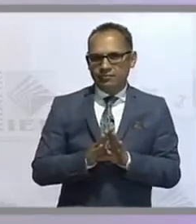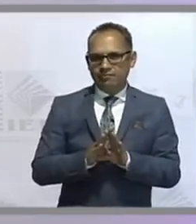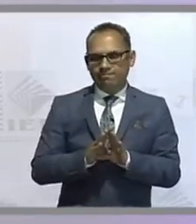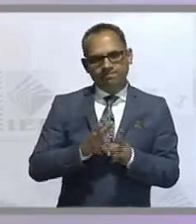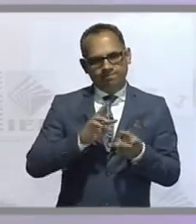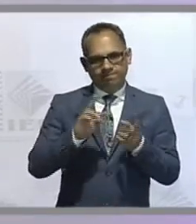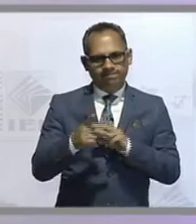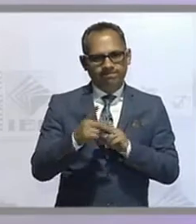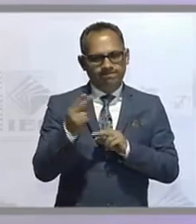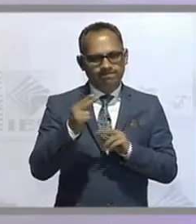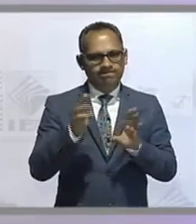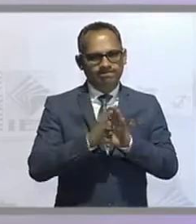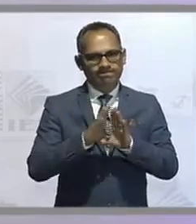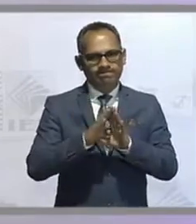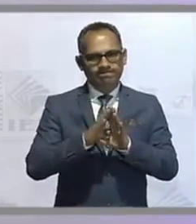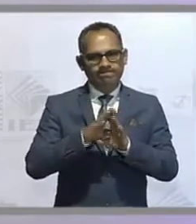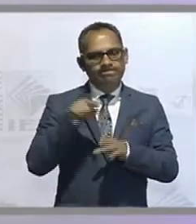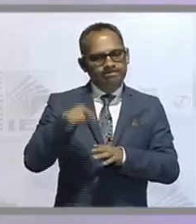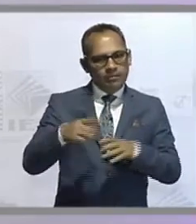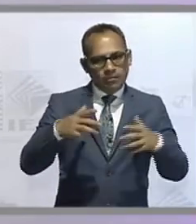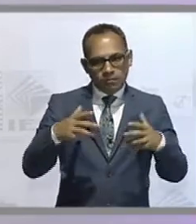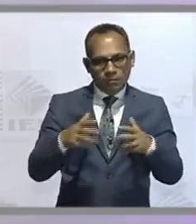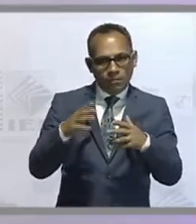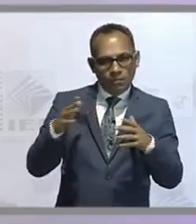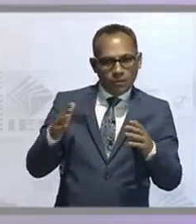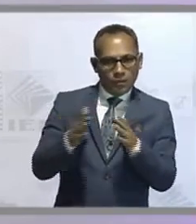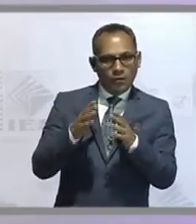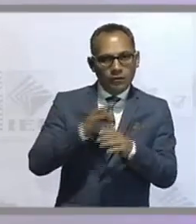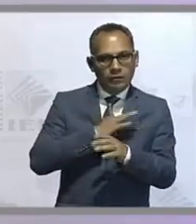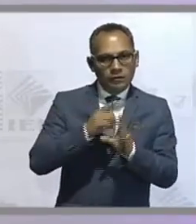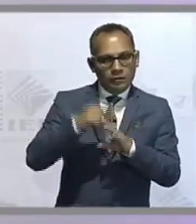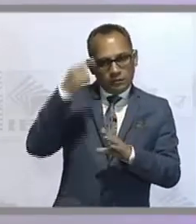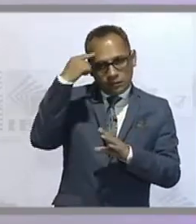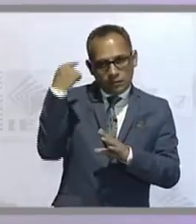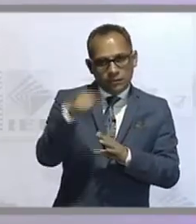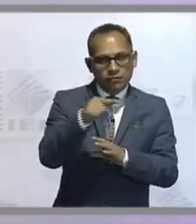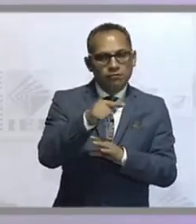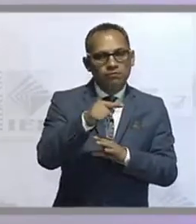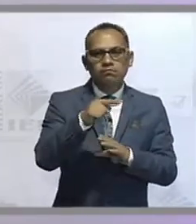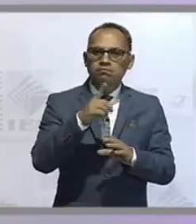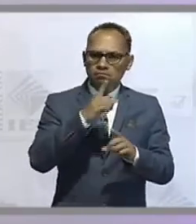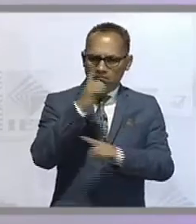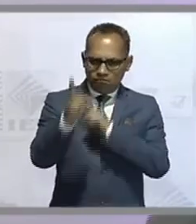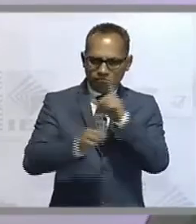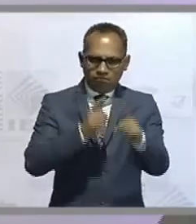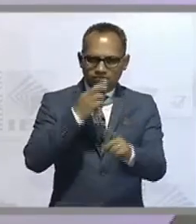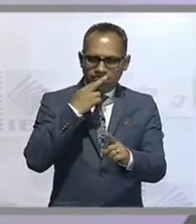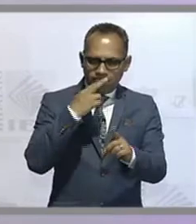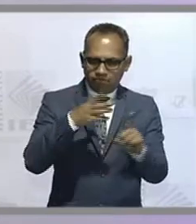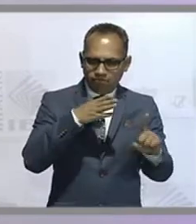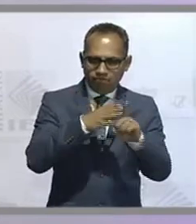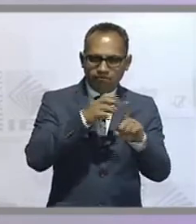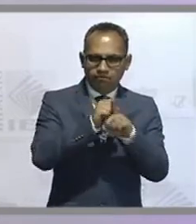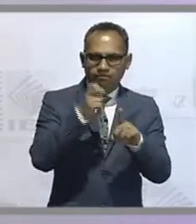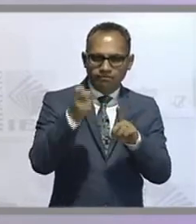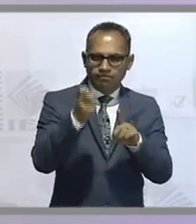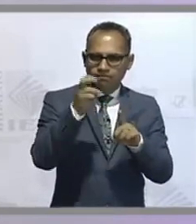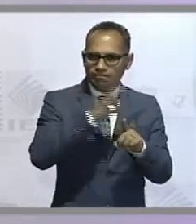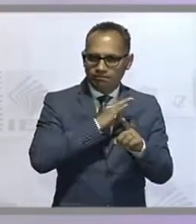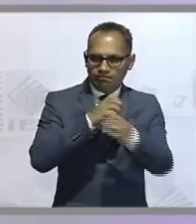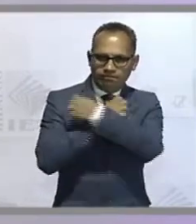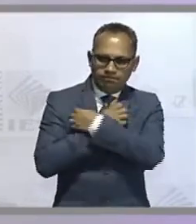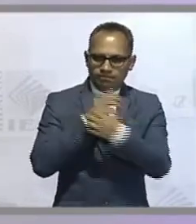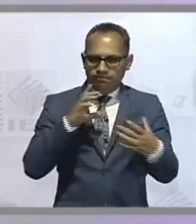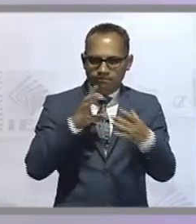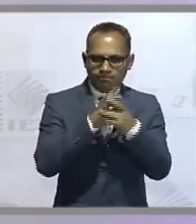cultura que tenemos que hacer es buscar iniciativas realmente eficientes que promuevan el deporte que voy a vincularla con la educación hace mucho